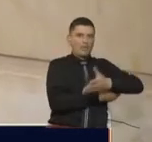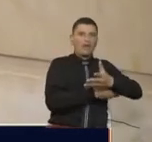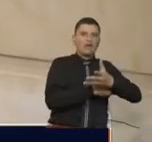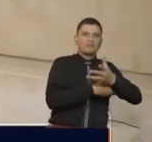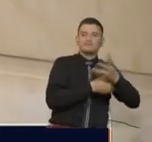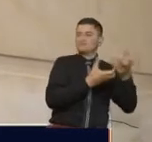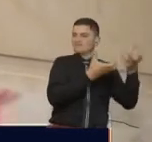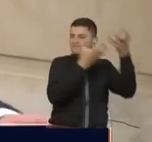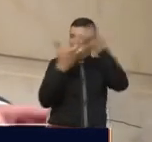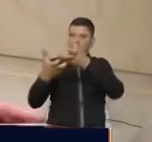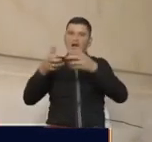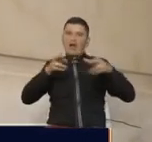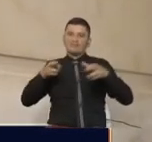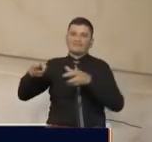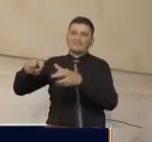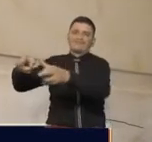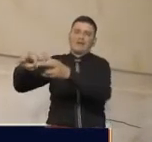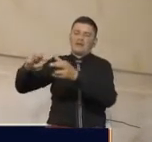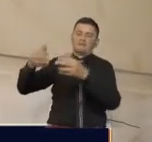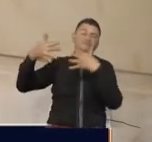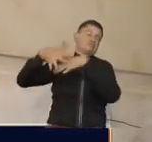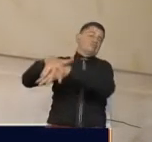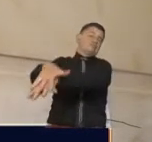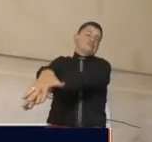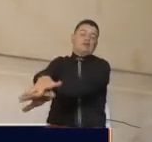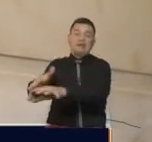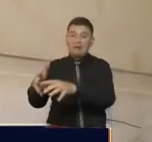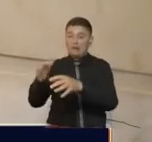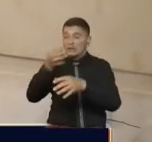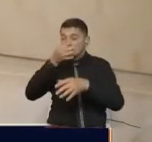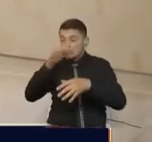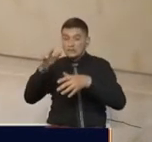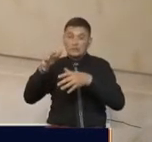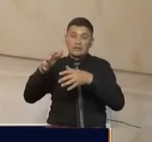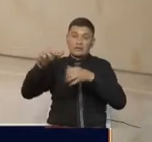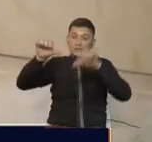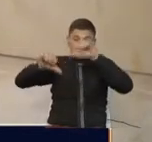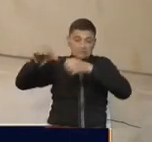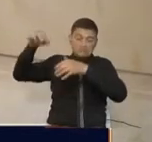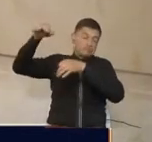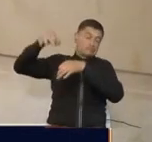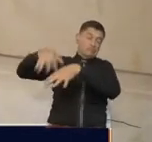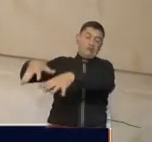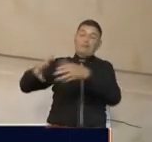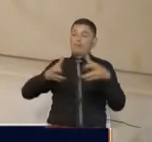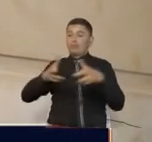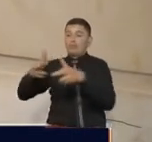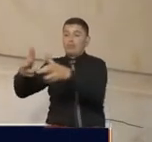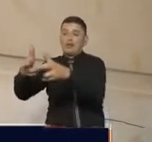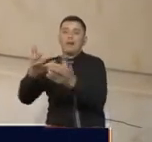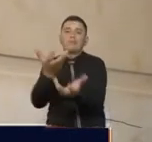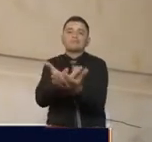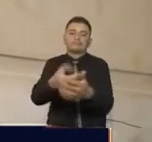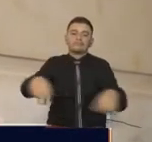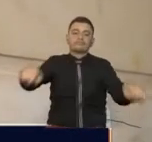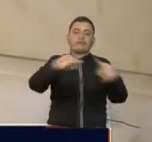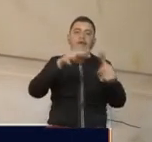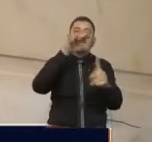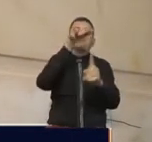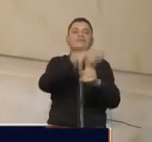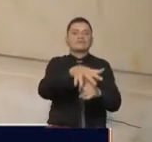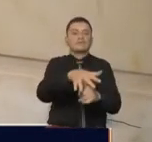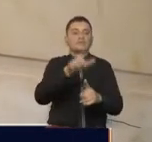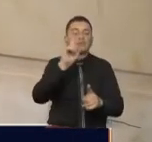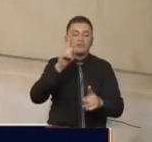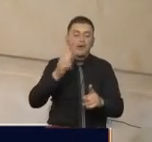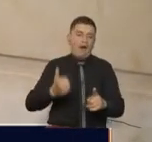mezclada con mercurio, y eso fue a parar al ecosistema de Caños y Ciénagas de La Mojana. Por el abuso de un montón de